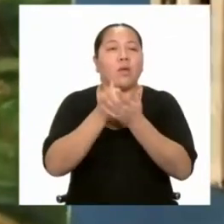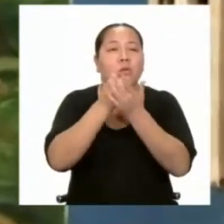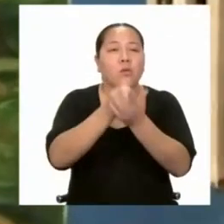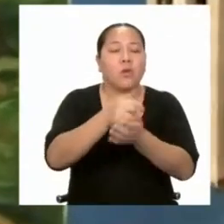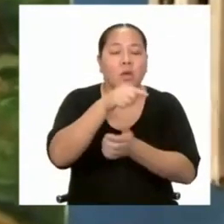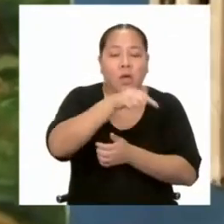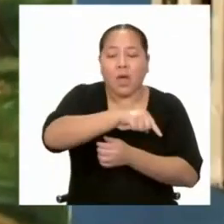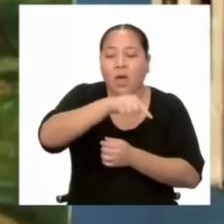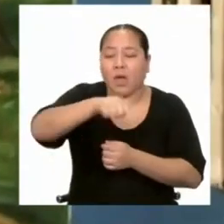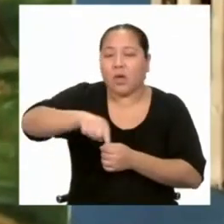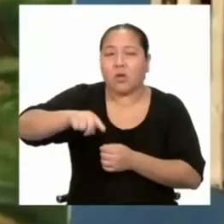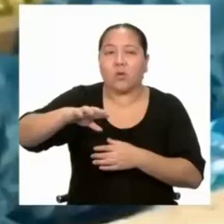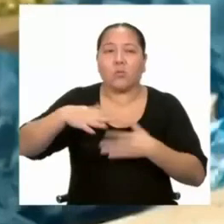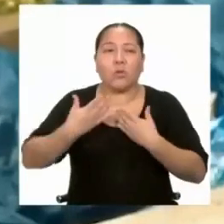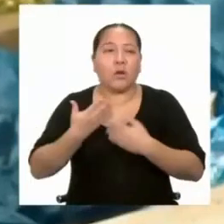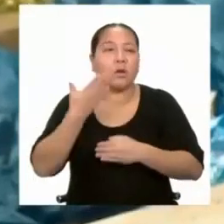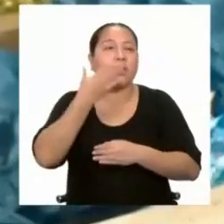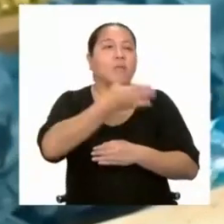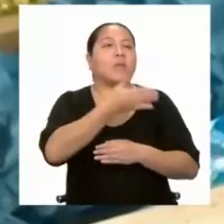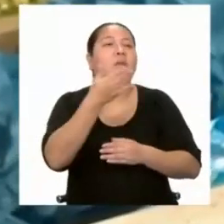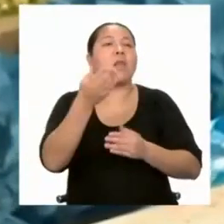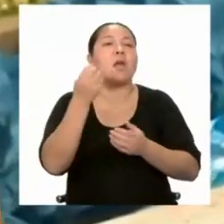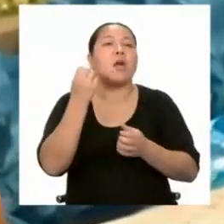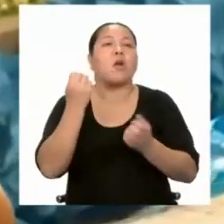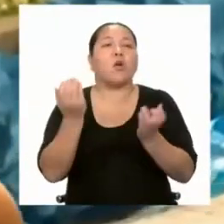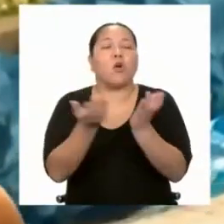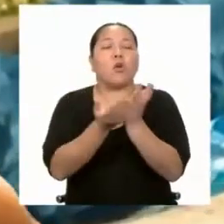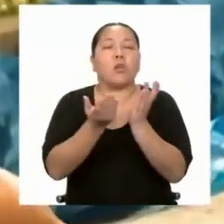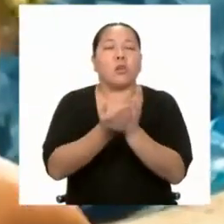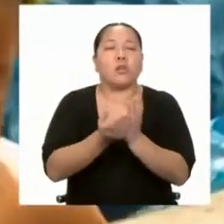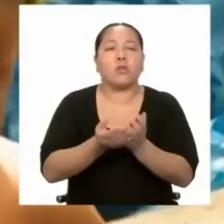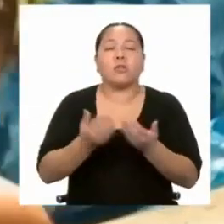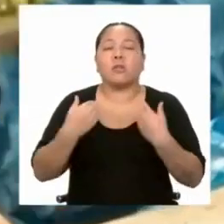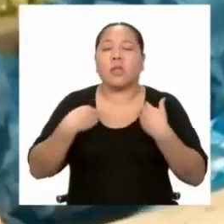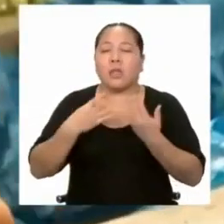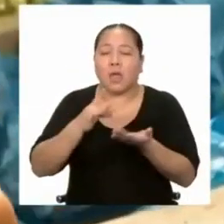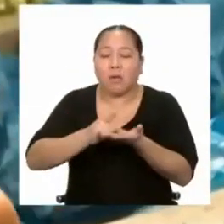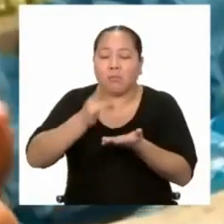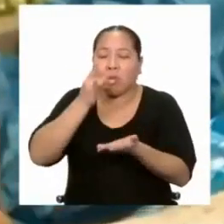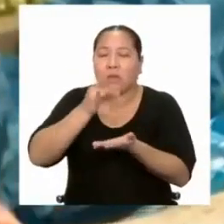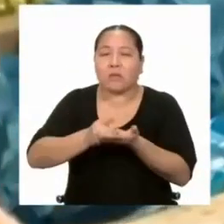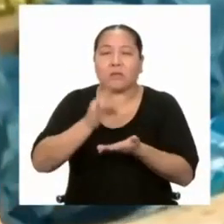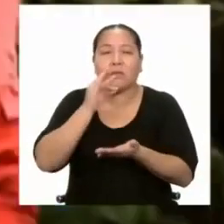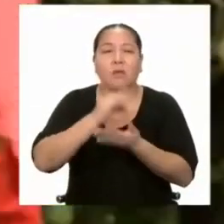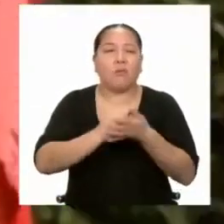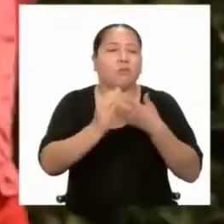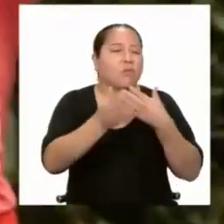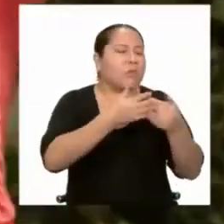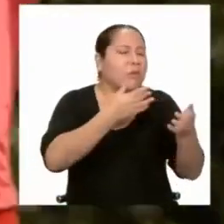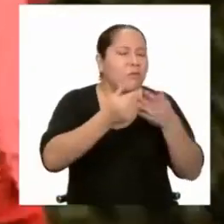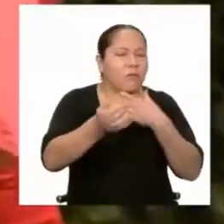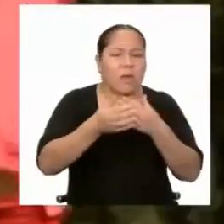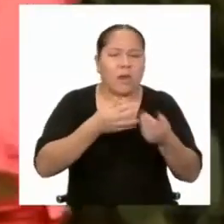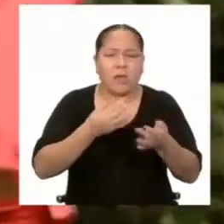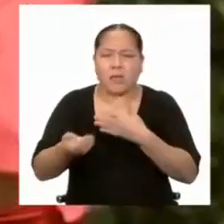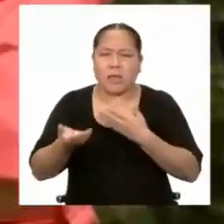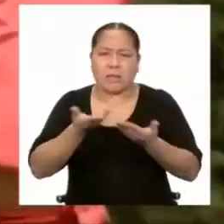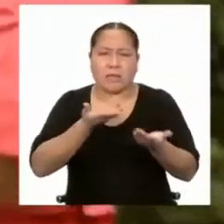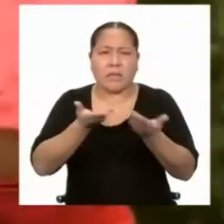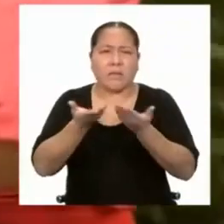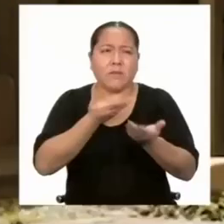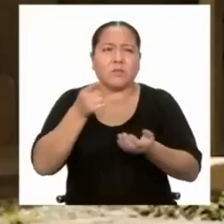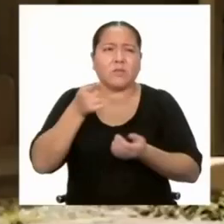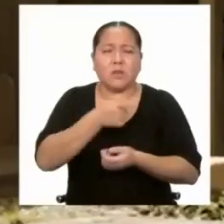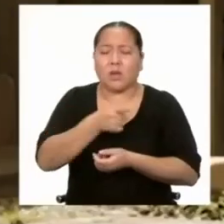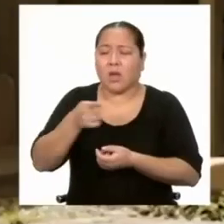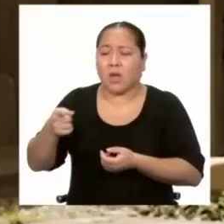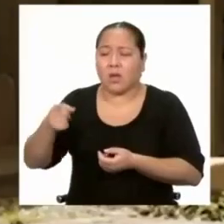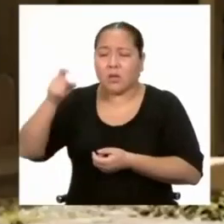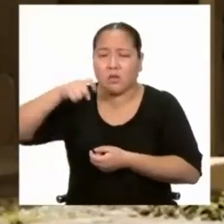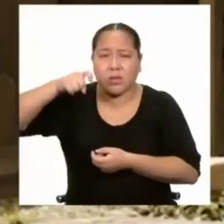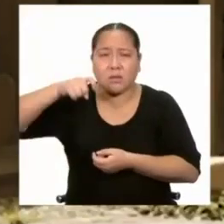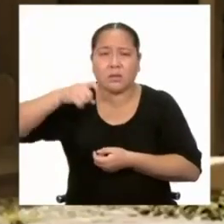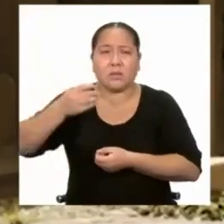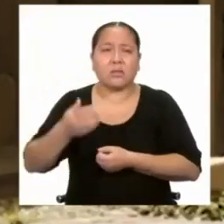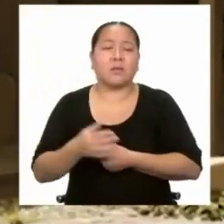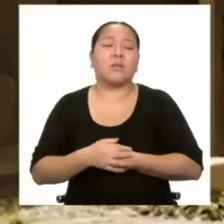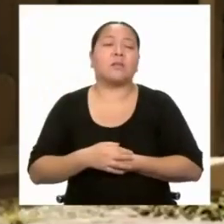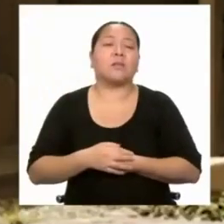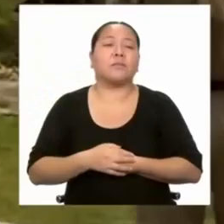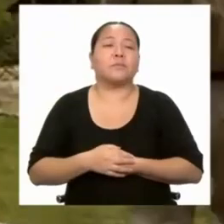ellos puedan asistir a las escuelas, medicinas o cualquier tipo de beneficio que ellos crean